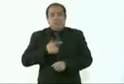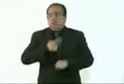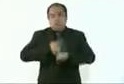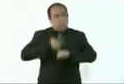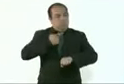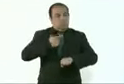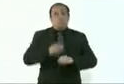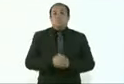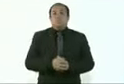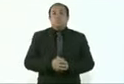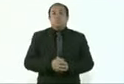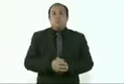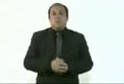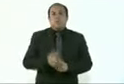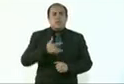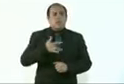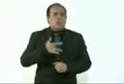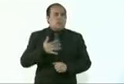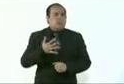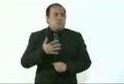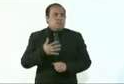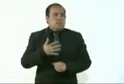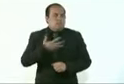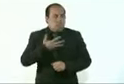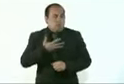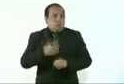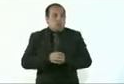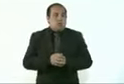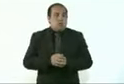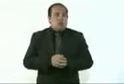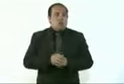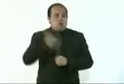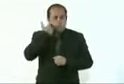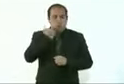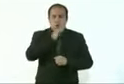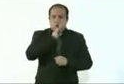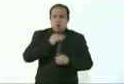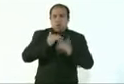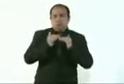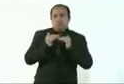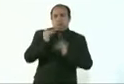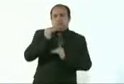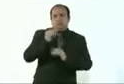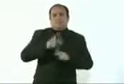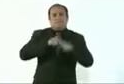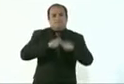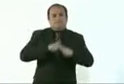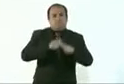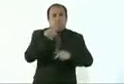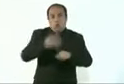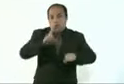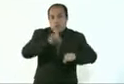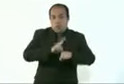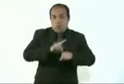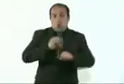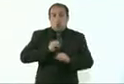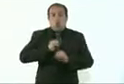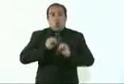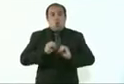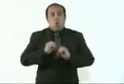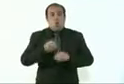graves. Si hay fiebre alta persistente por más de 2 días o la oxigenación se encuentra por debajo de